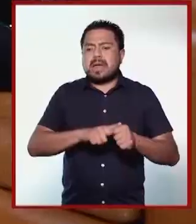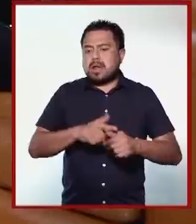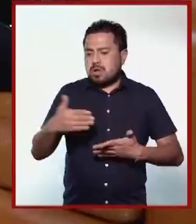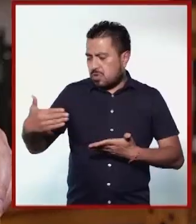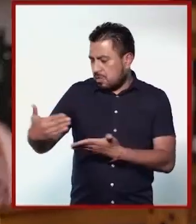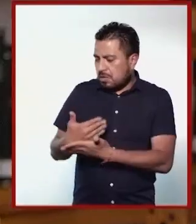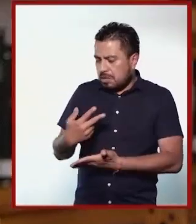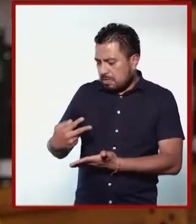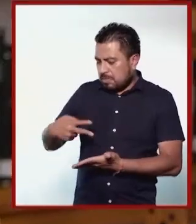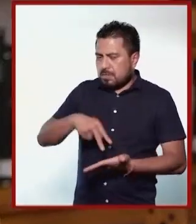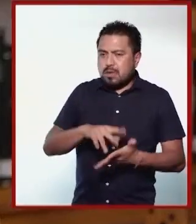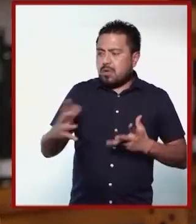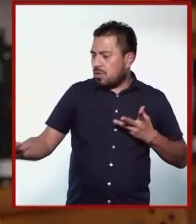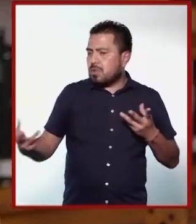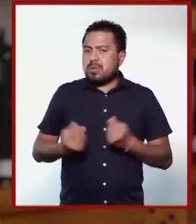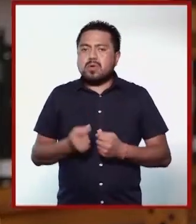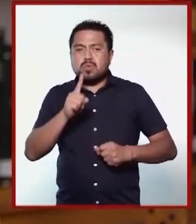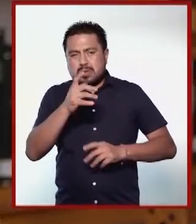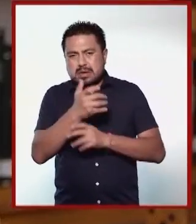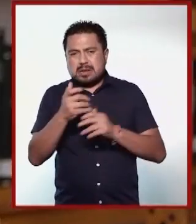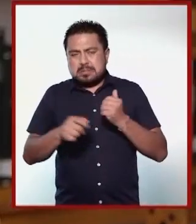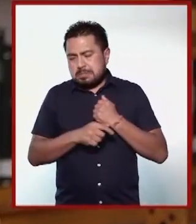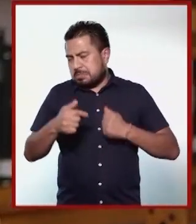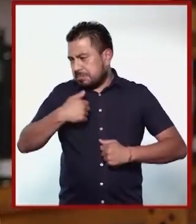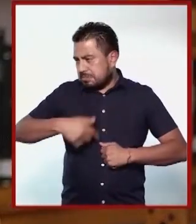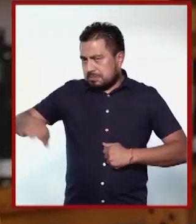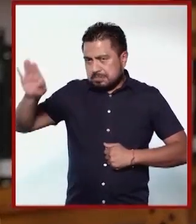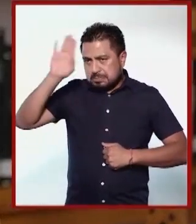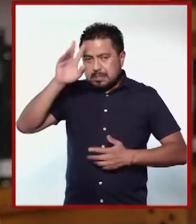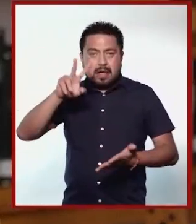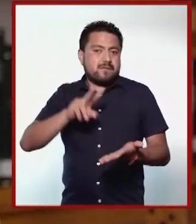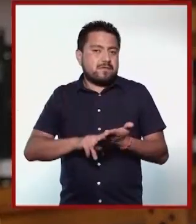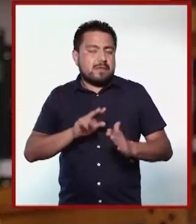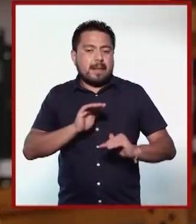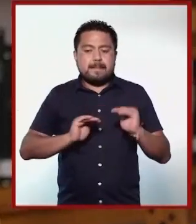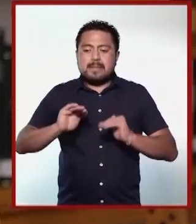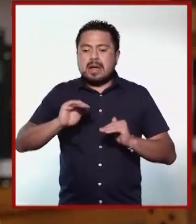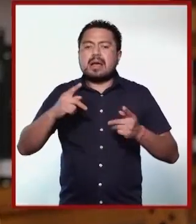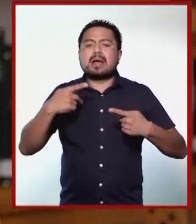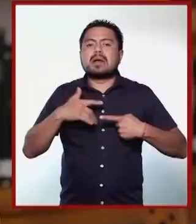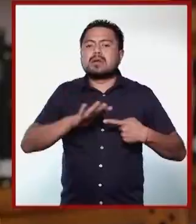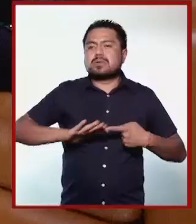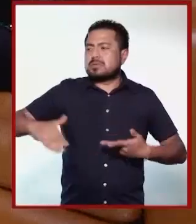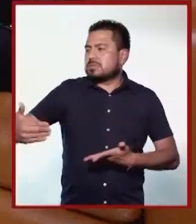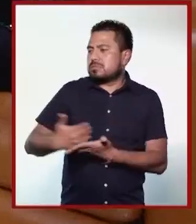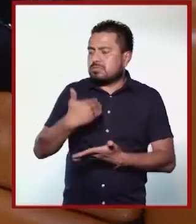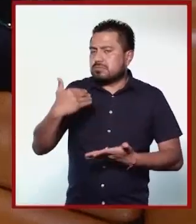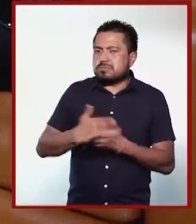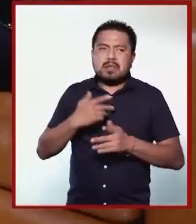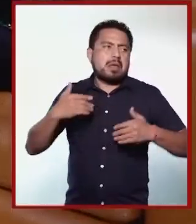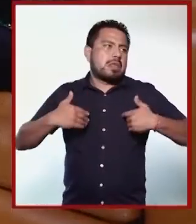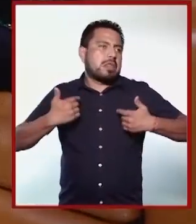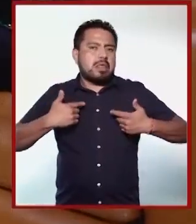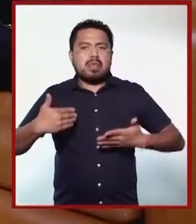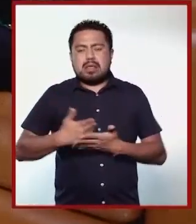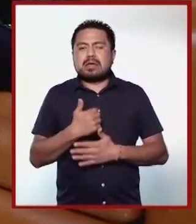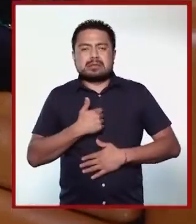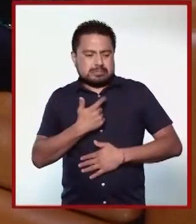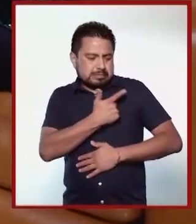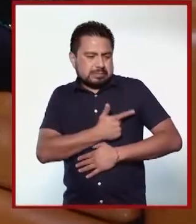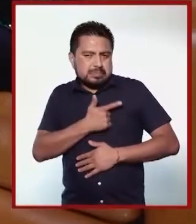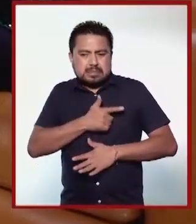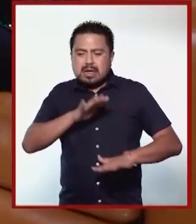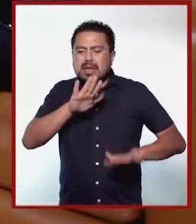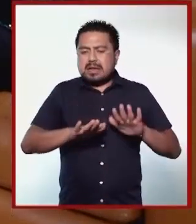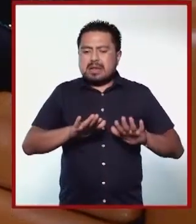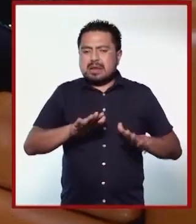estado con nosotros, pero una cosa que yo considero muy valiosa es la gente que nos viene a ver. Eso a mí me gustaría a veces que en